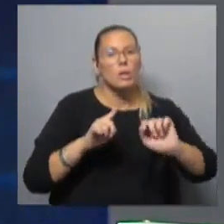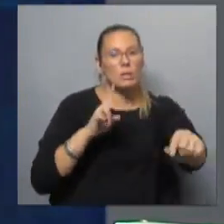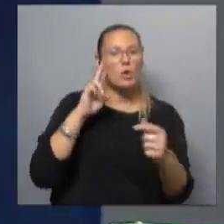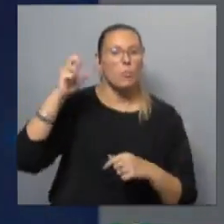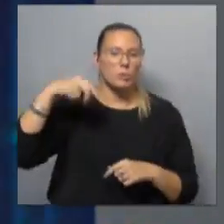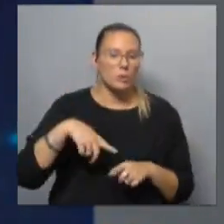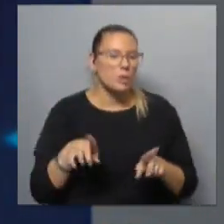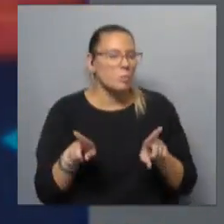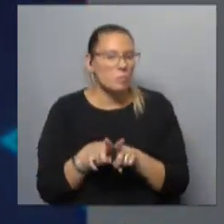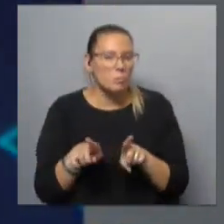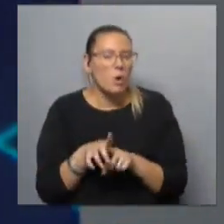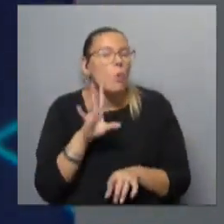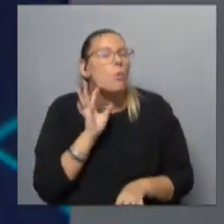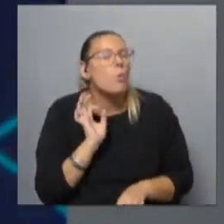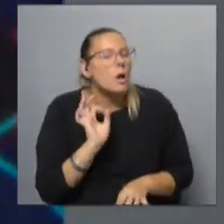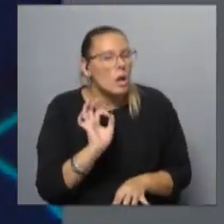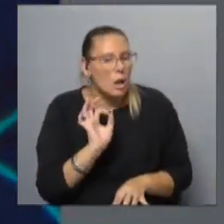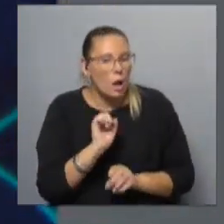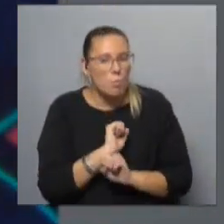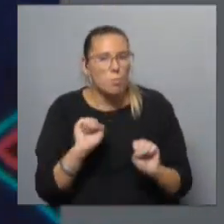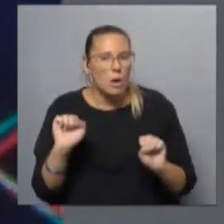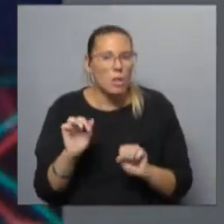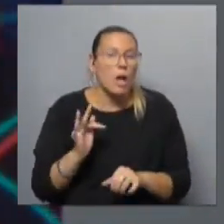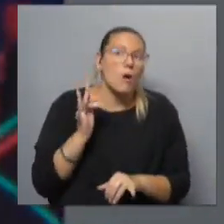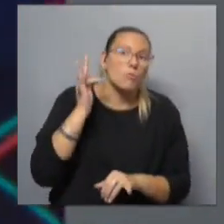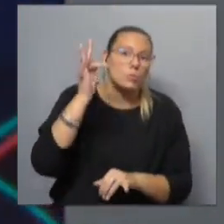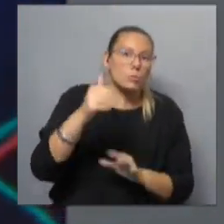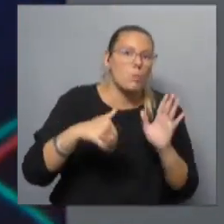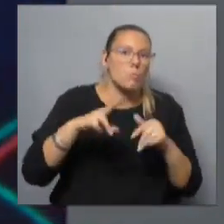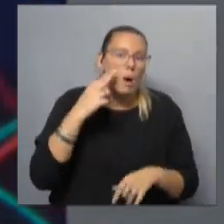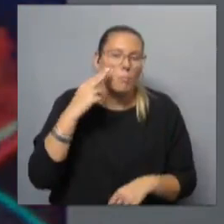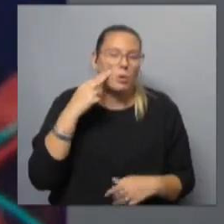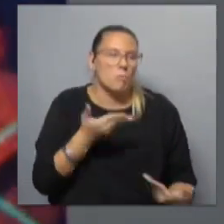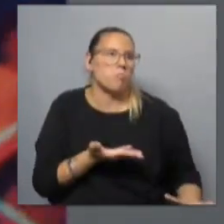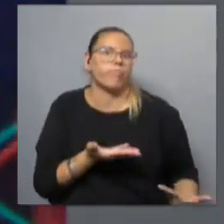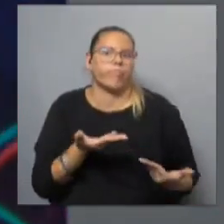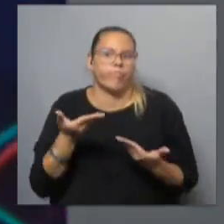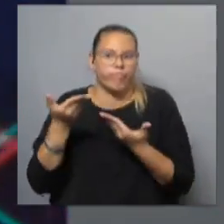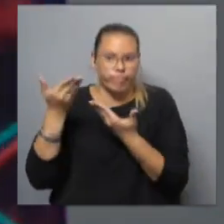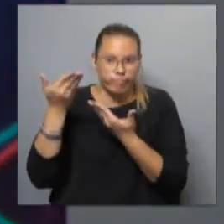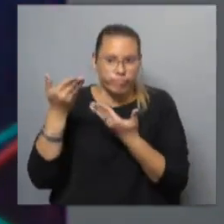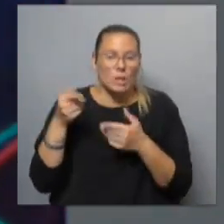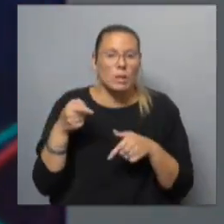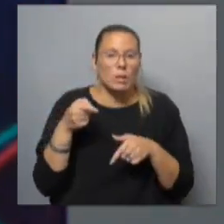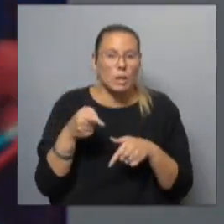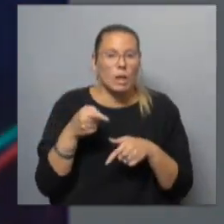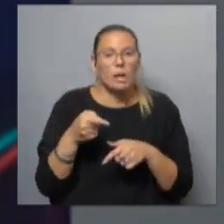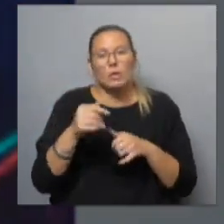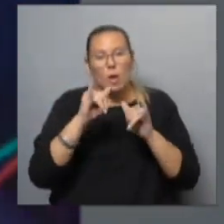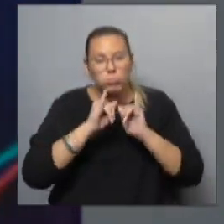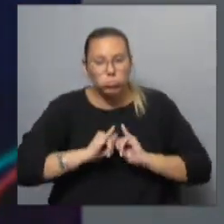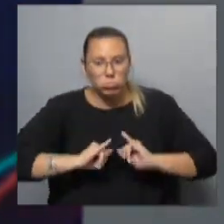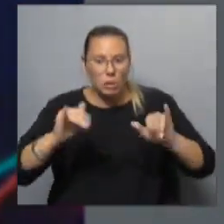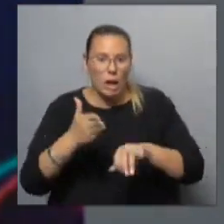diciendo, ojo que esto puede generar a la larga más tensiones inflacionarias, porque esto se da, o estos anuncios se